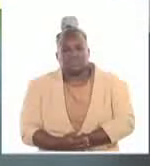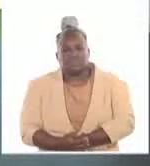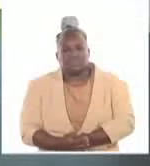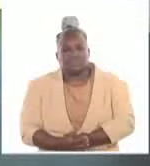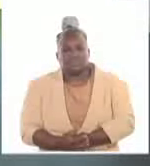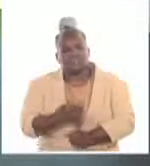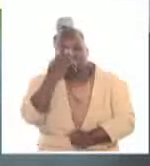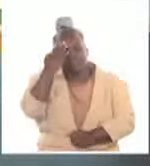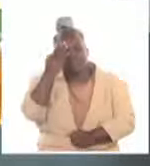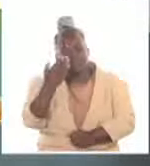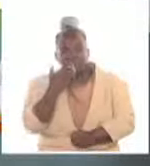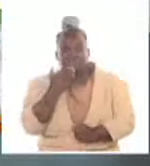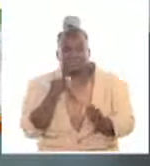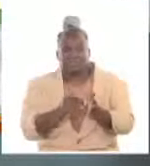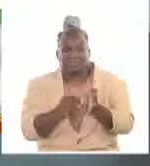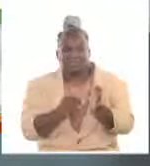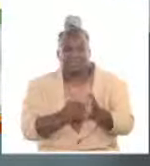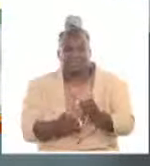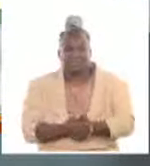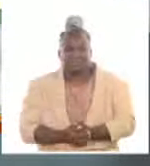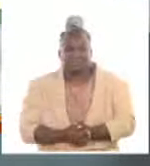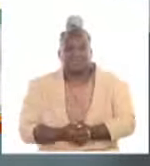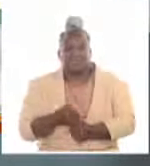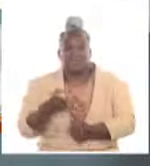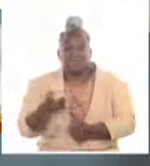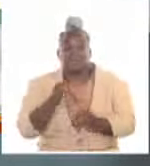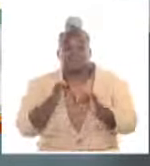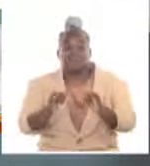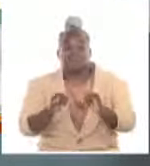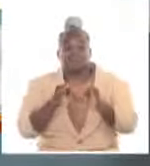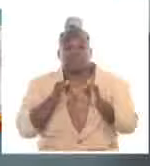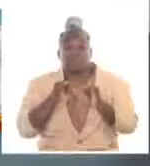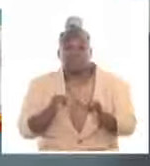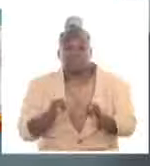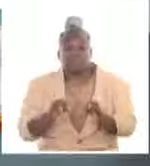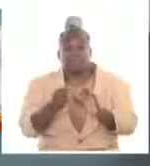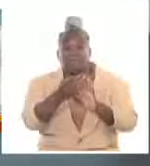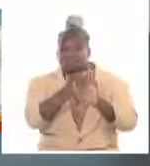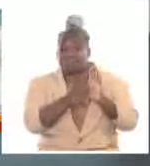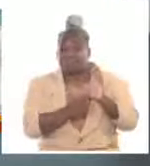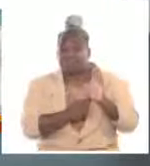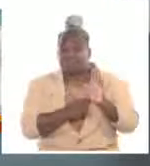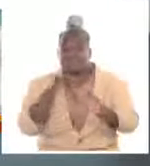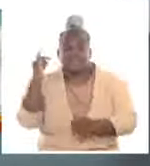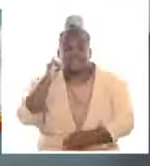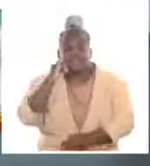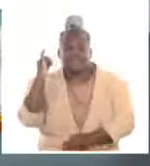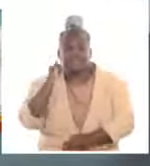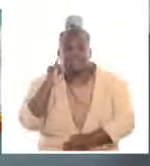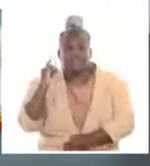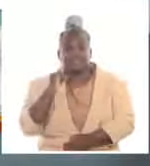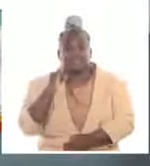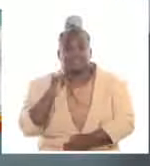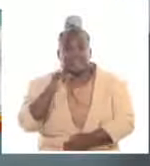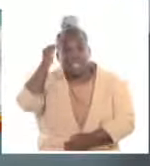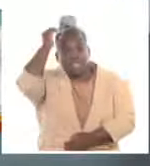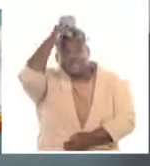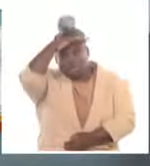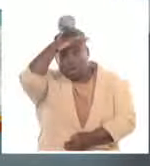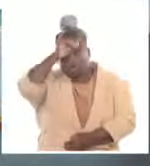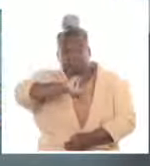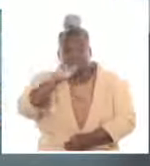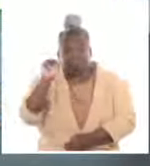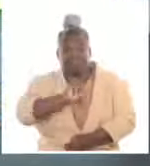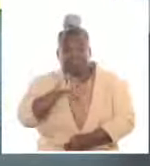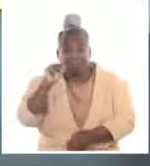Buenas tardes, les comparto en este minuto noticias y puntos de vista sobre la agenda mediática internacional. Donald Trump ganó las elecciones